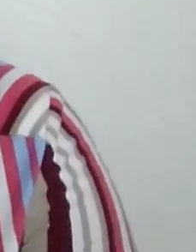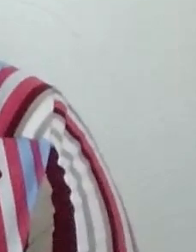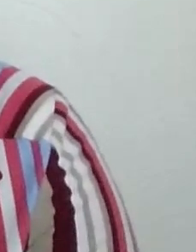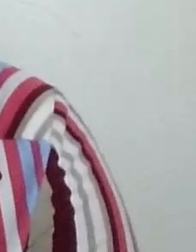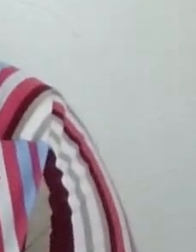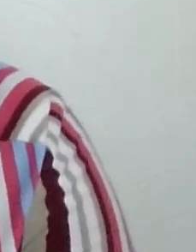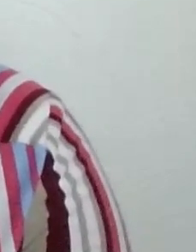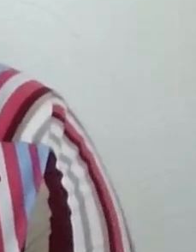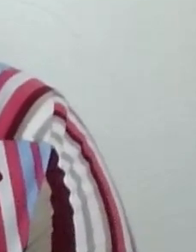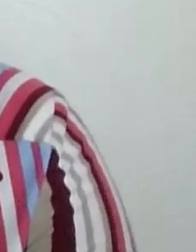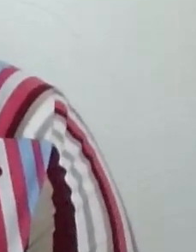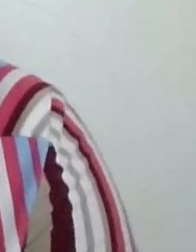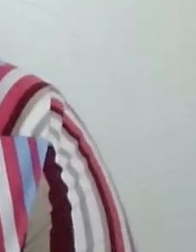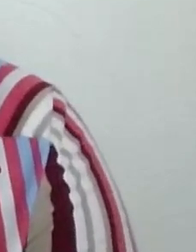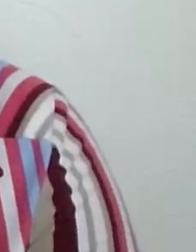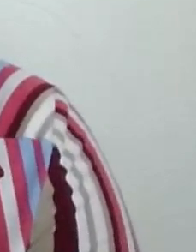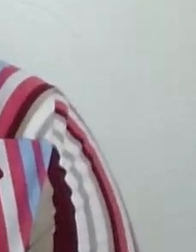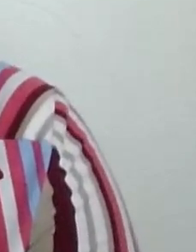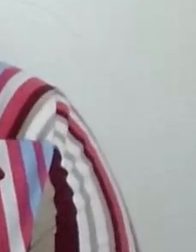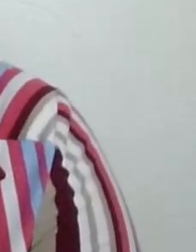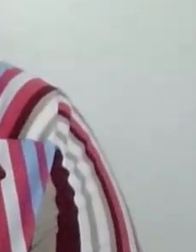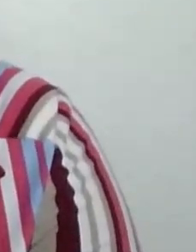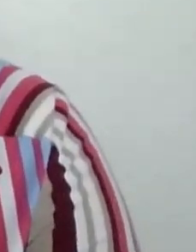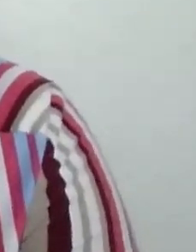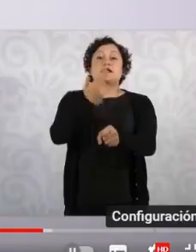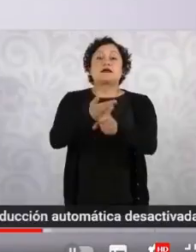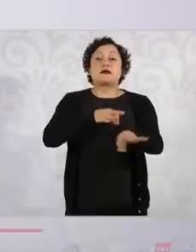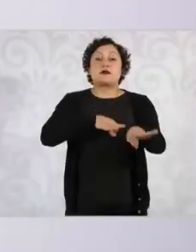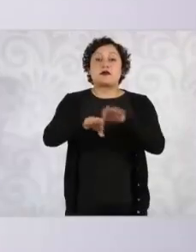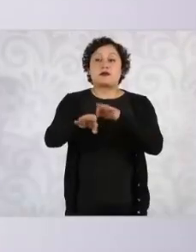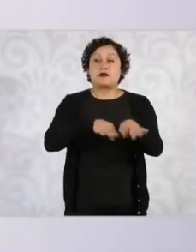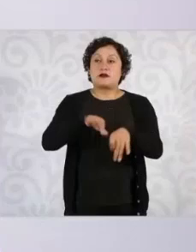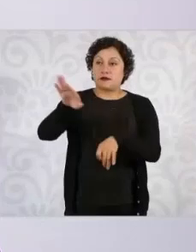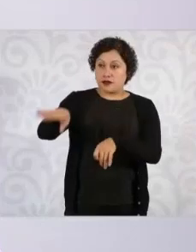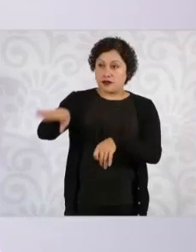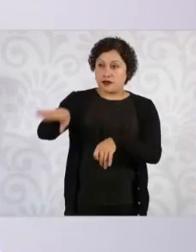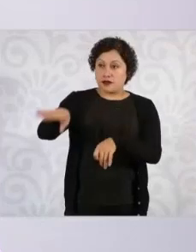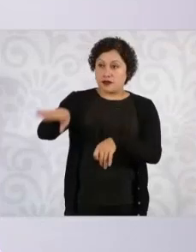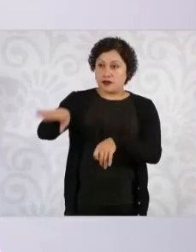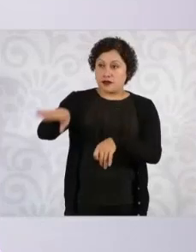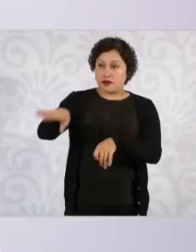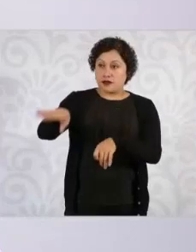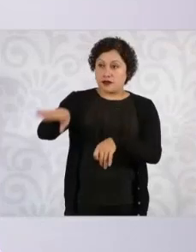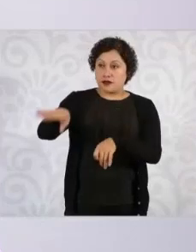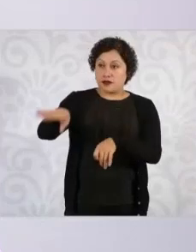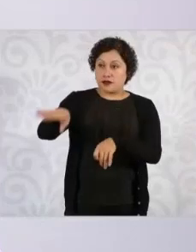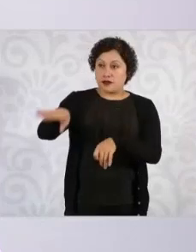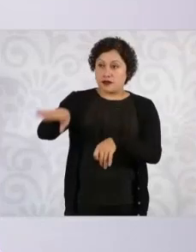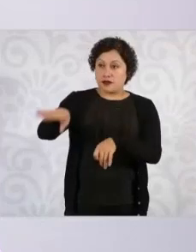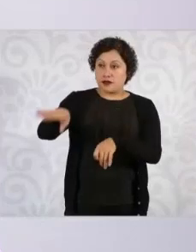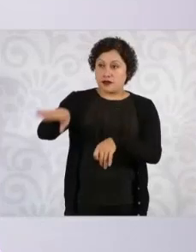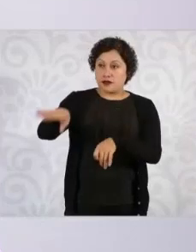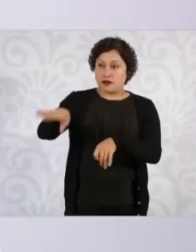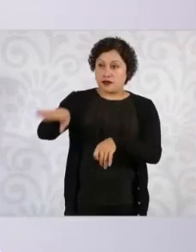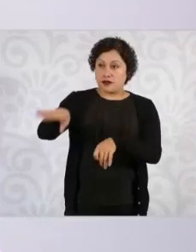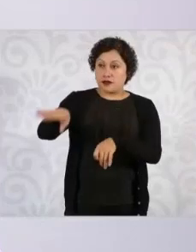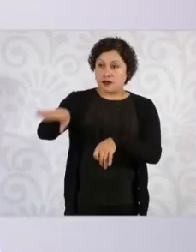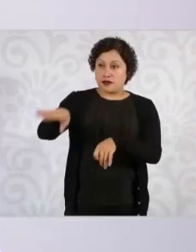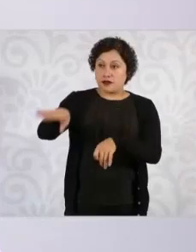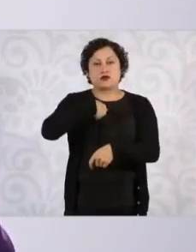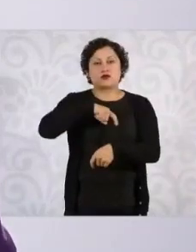dijo Y regresamos a comentar Pues esta información la ley que ya la tenemos elaborada